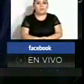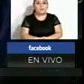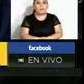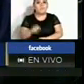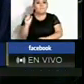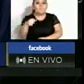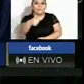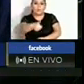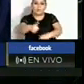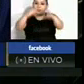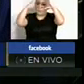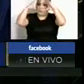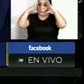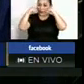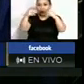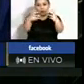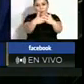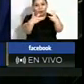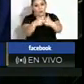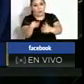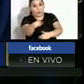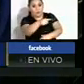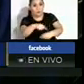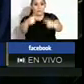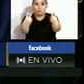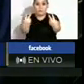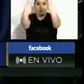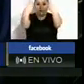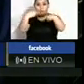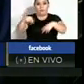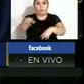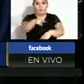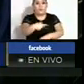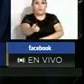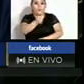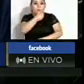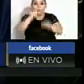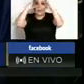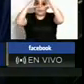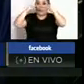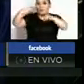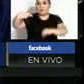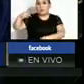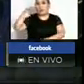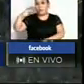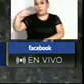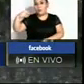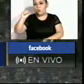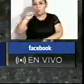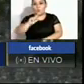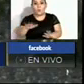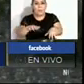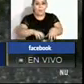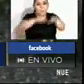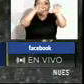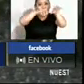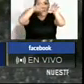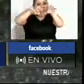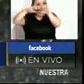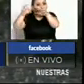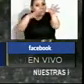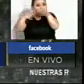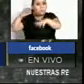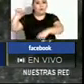Así es, buenas noches compañeros en los estudios y amigos televidentes de Noticiero Hechos y es que el paso de la tormenta tropical Amanda